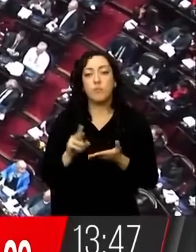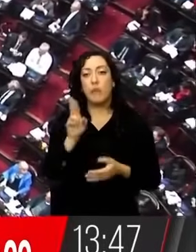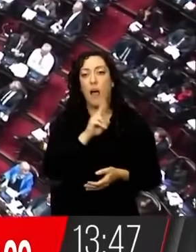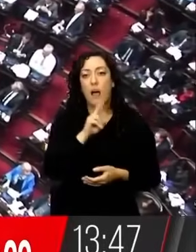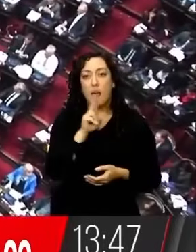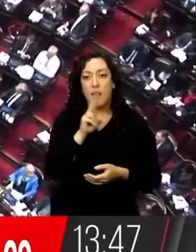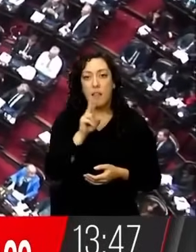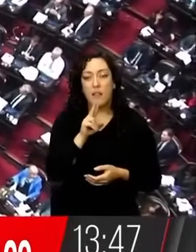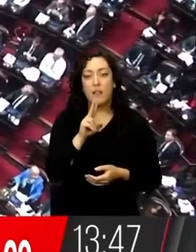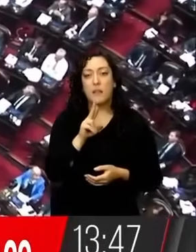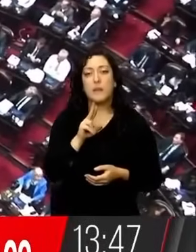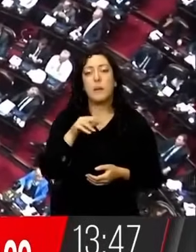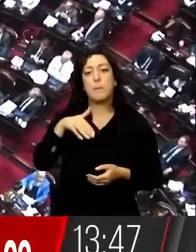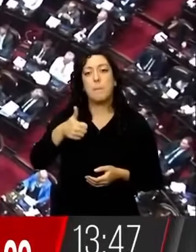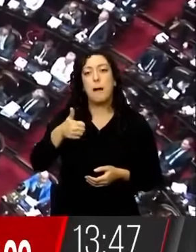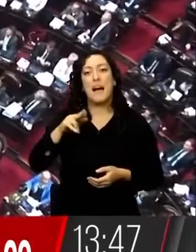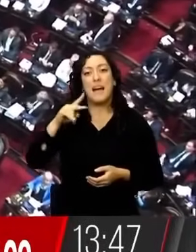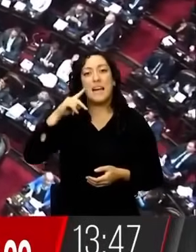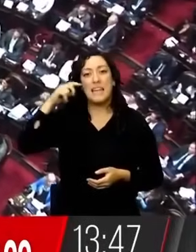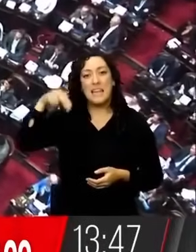Diputada Liz Marín.